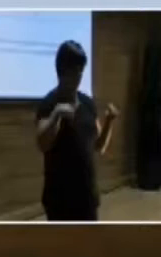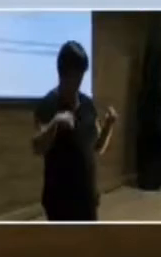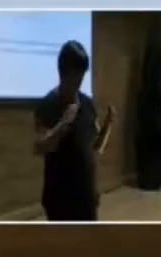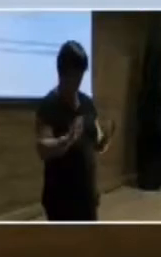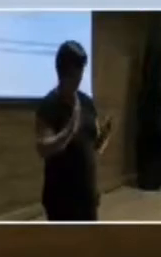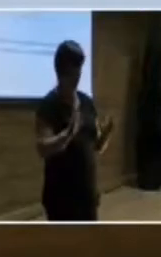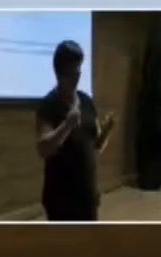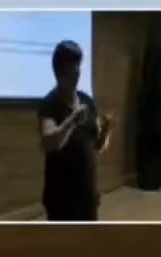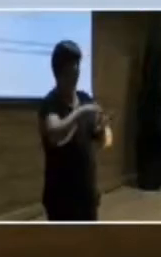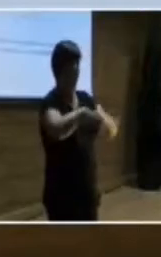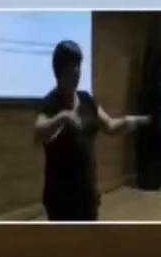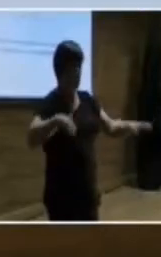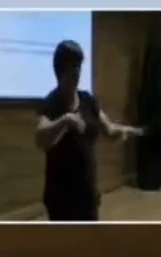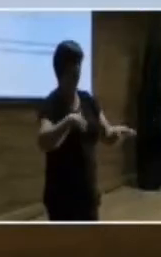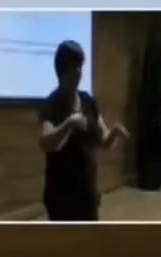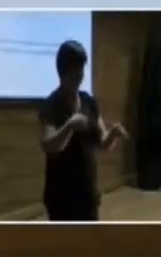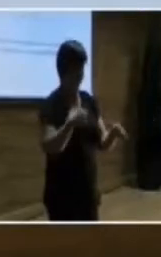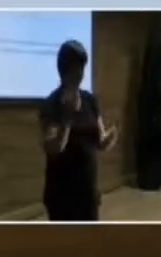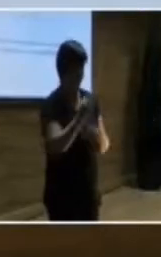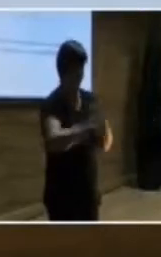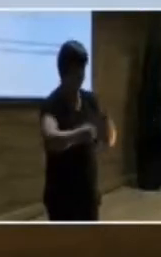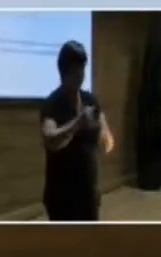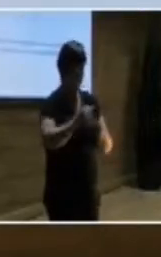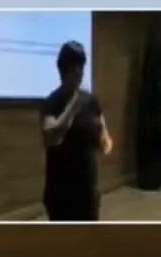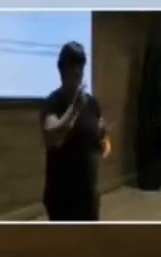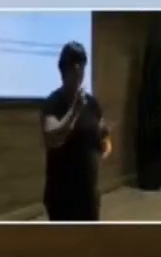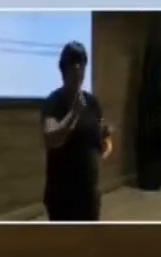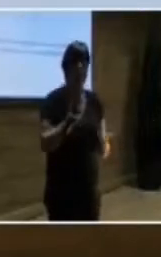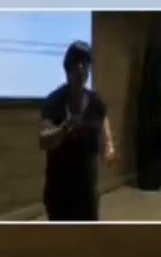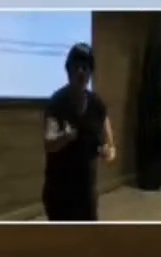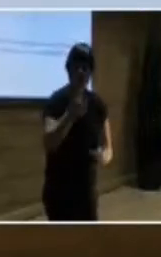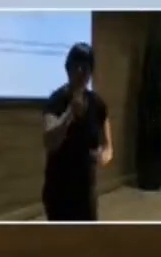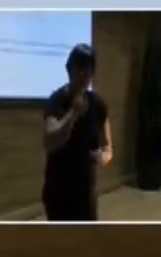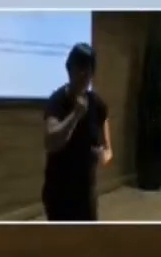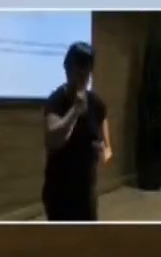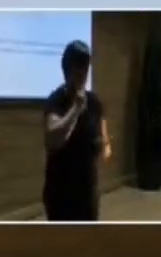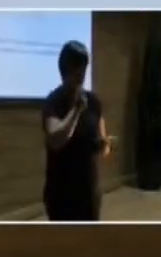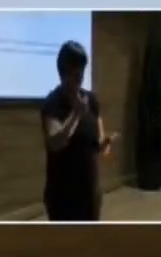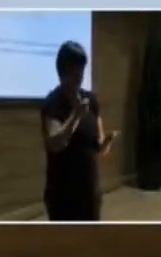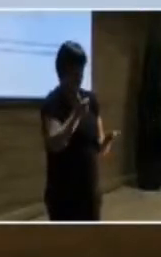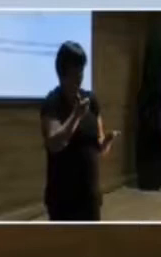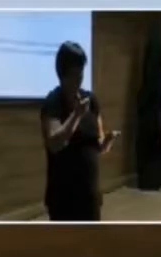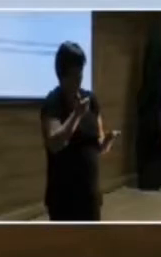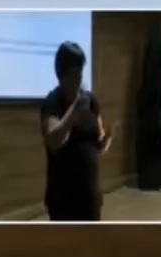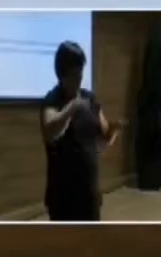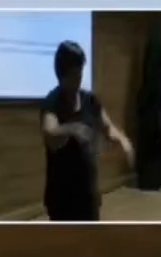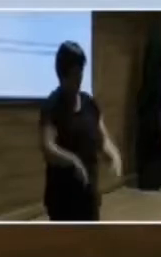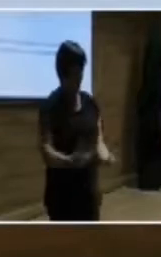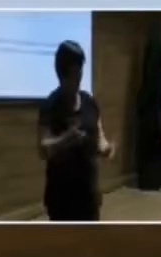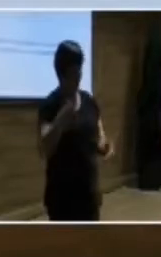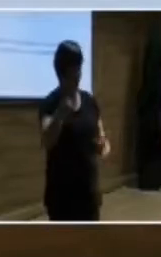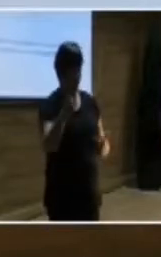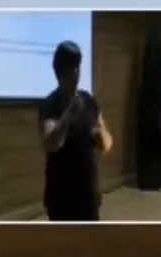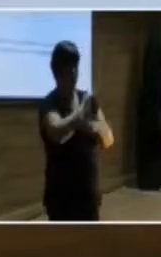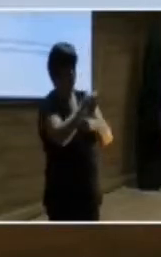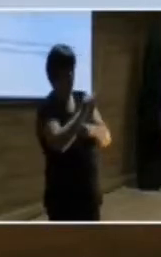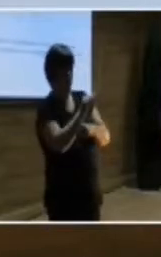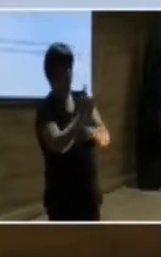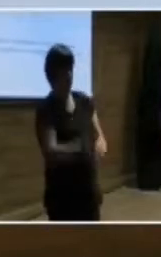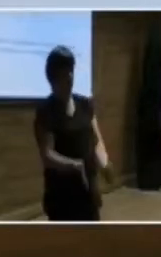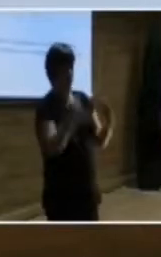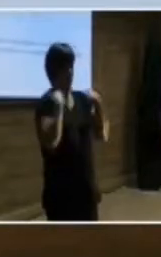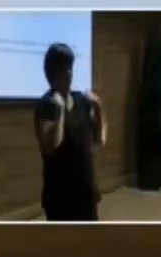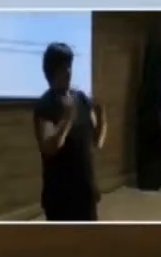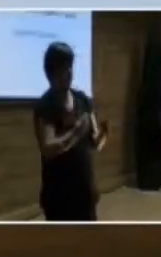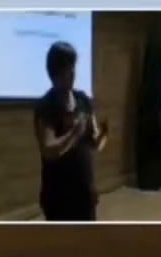trago y nadie les ha ayudado a saber cómo. Y esto produce tanta o más sobrecarga que los síntomas conductuales o